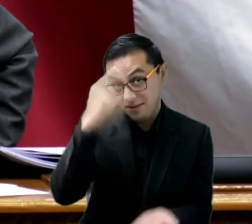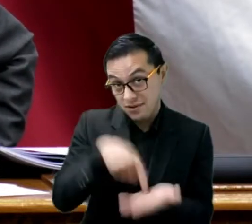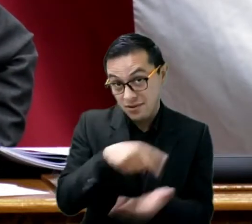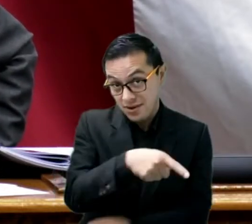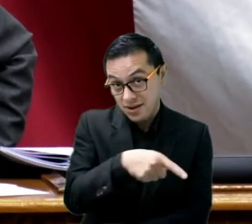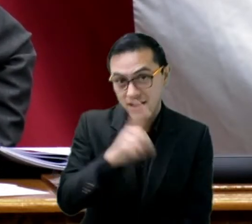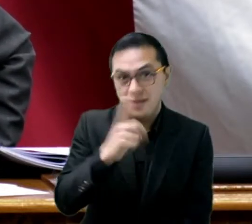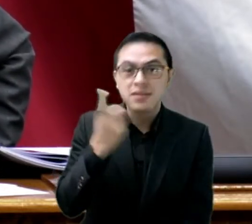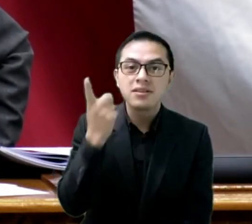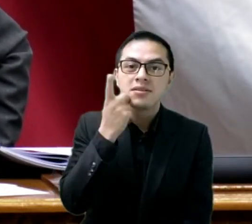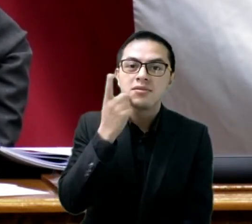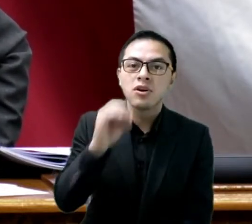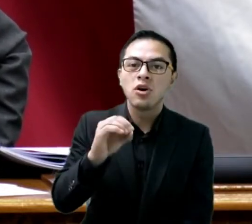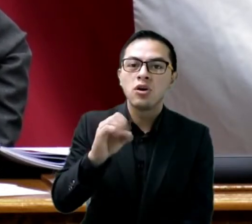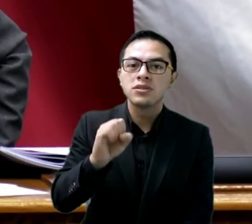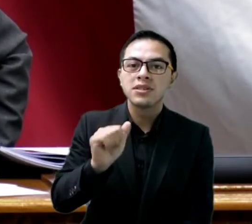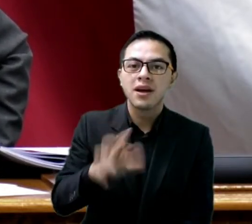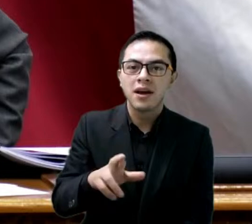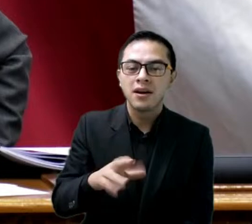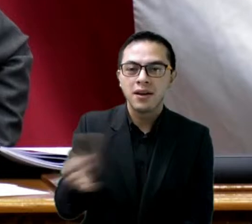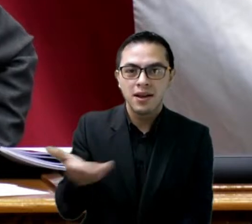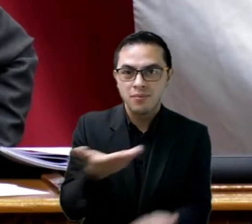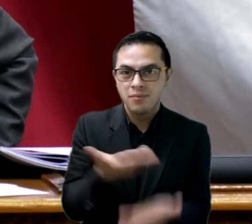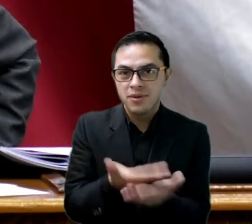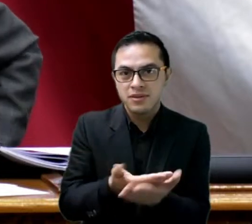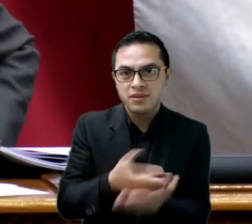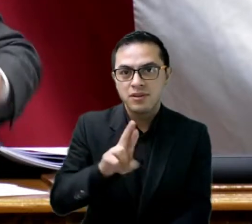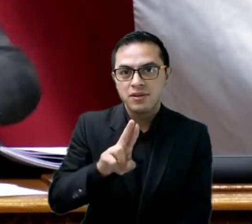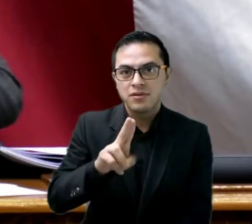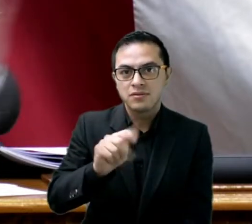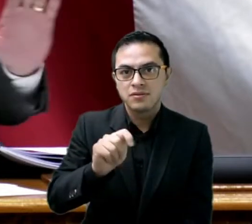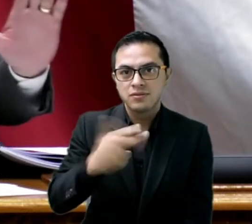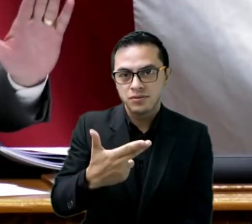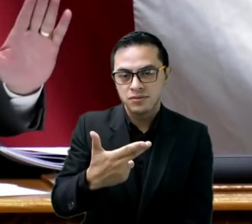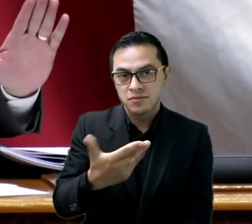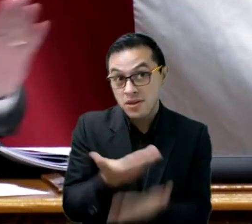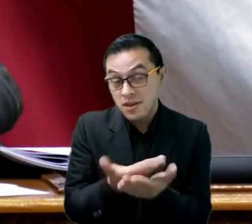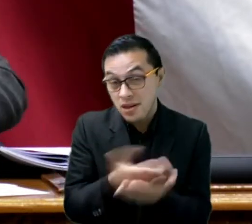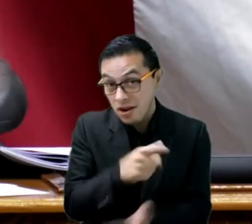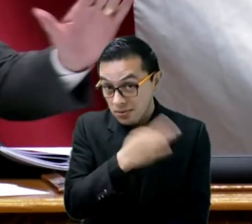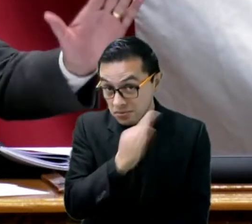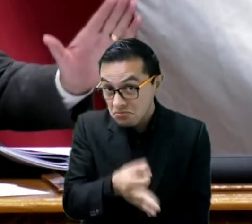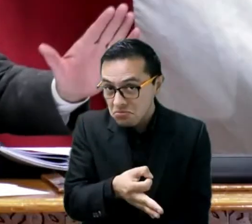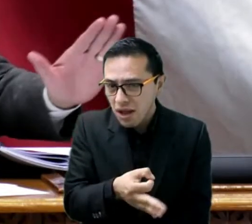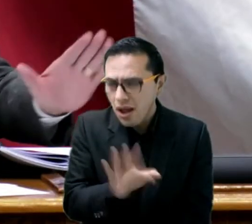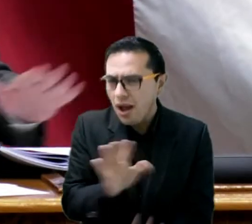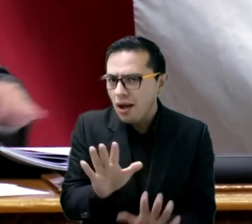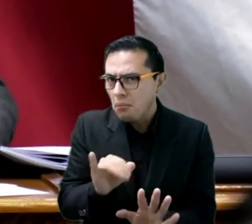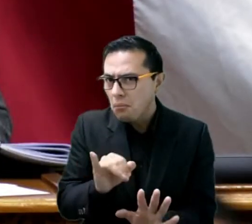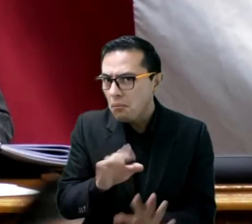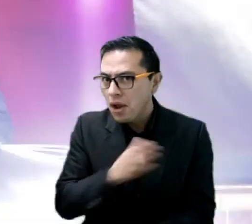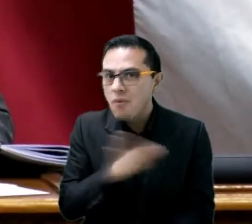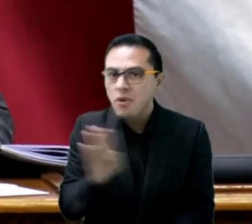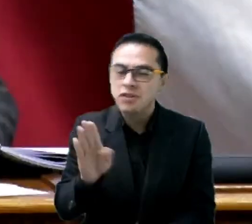Yáñez la petición de la diputada Ruth, ¿verdad? Bueno. Entonces, ya quedamos completos.